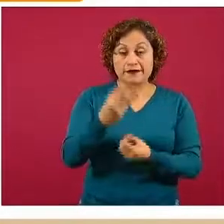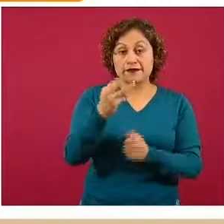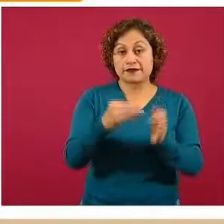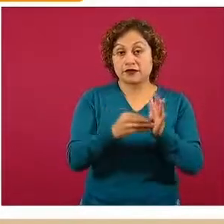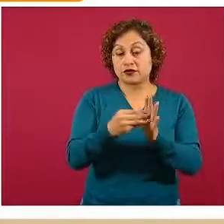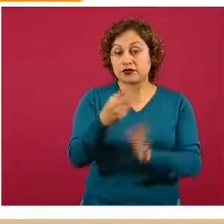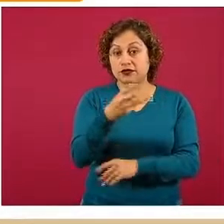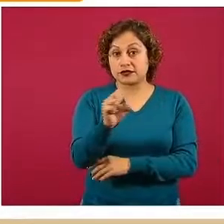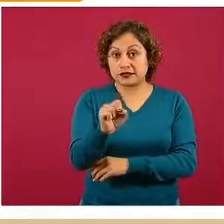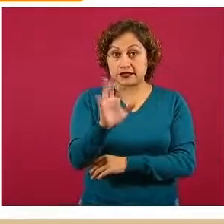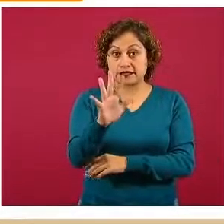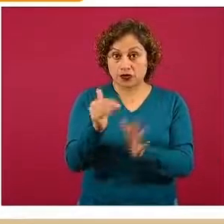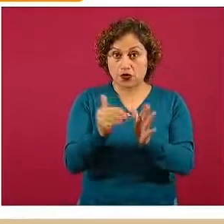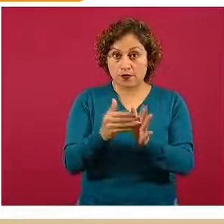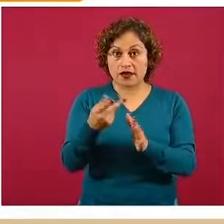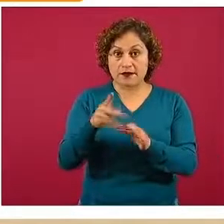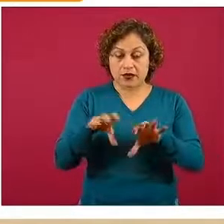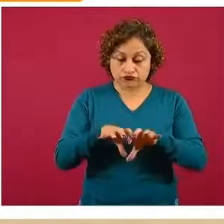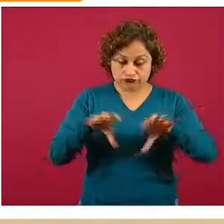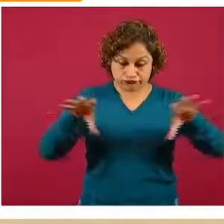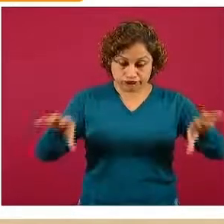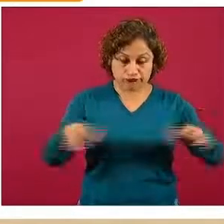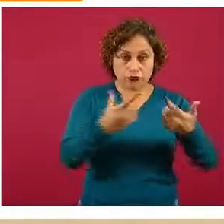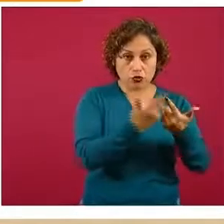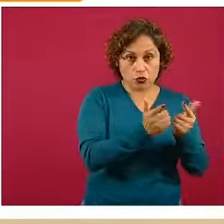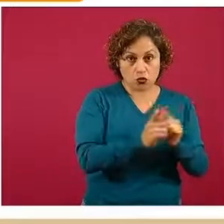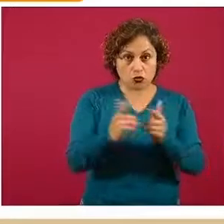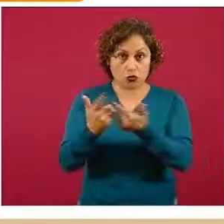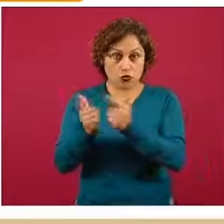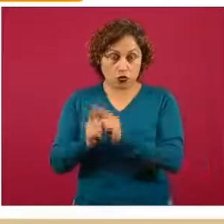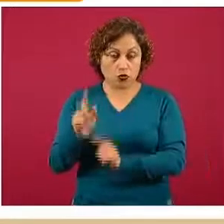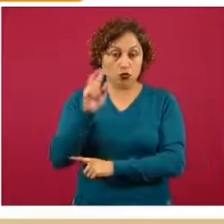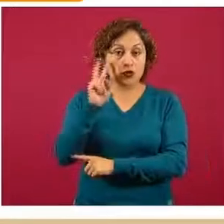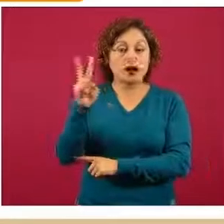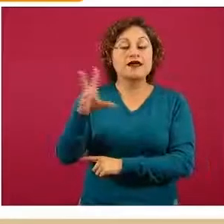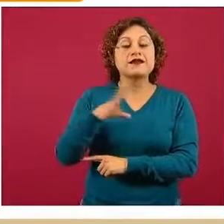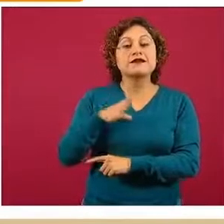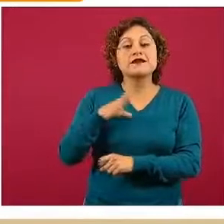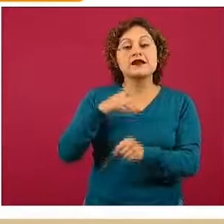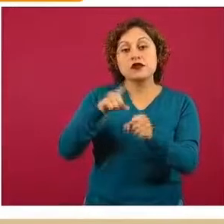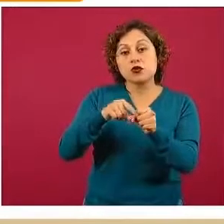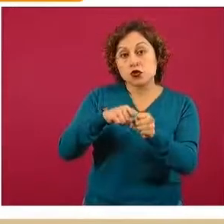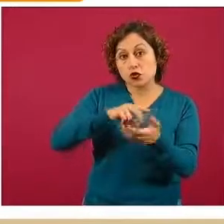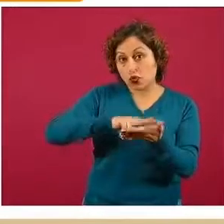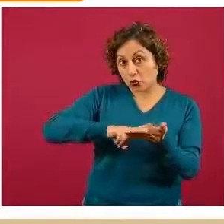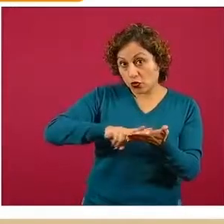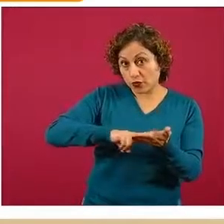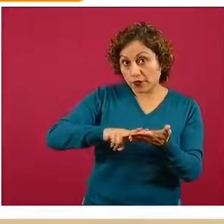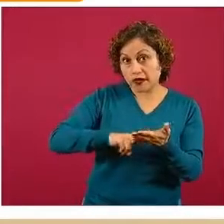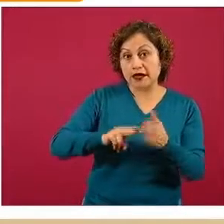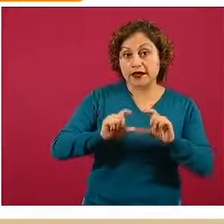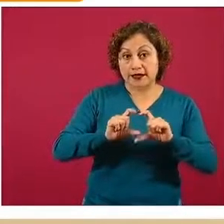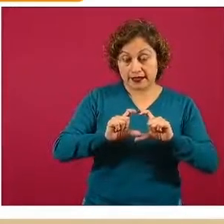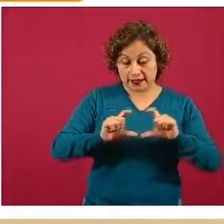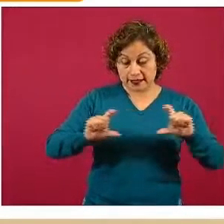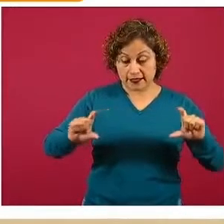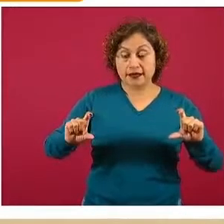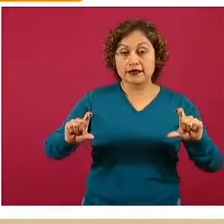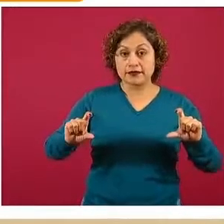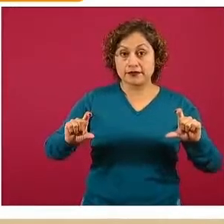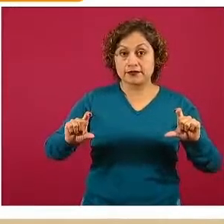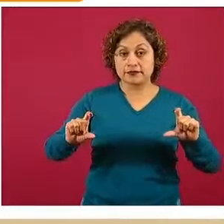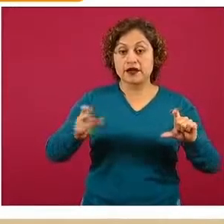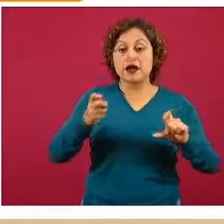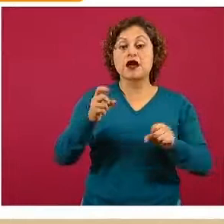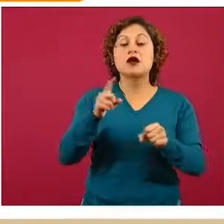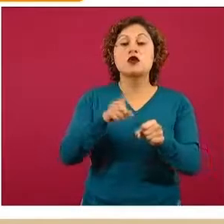3.365.000 que están precisamente representadas en los colores de barras de color verde y en la parte inferior las barras de color